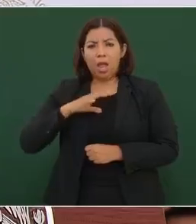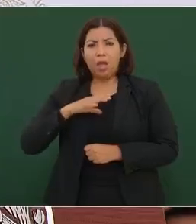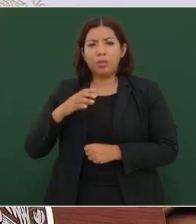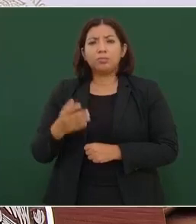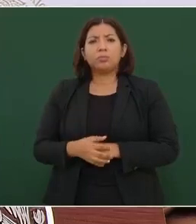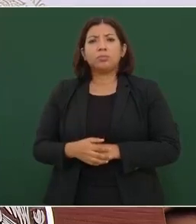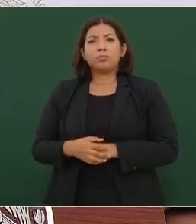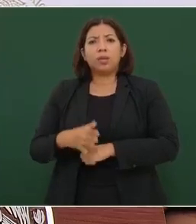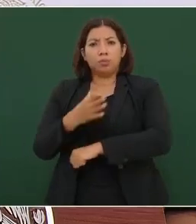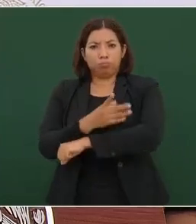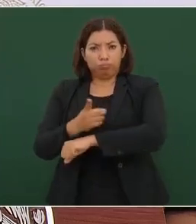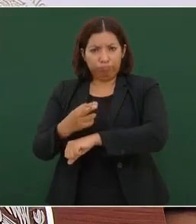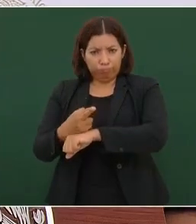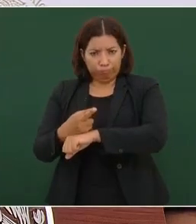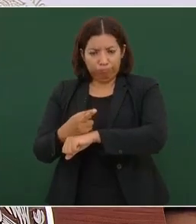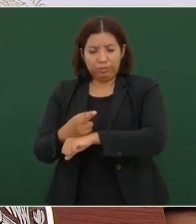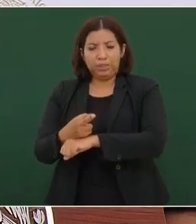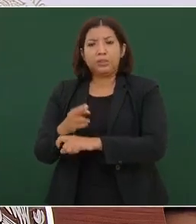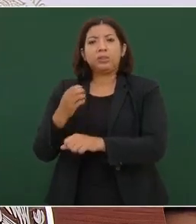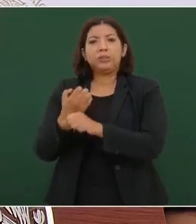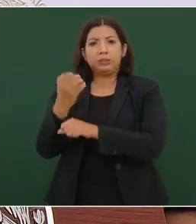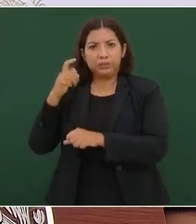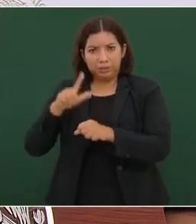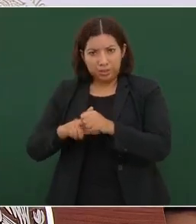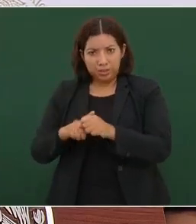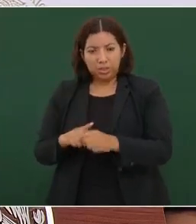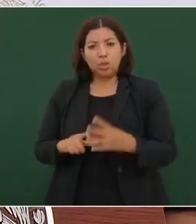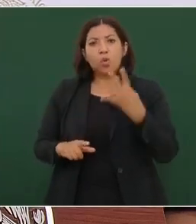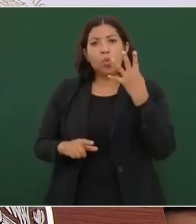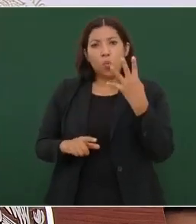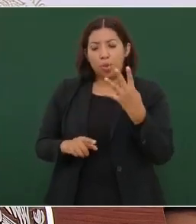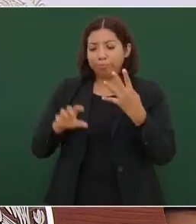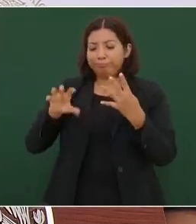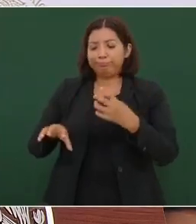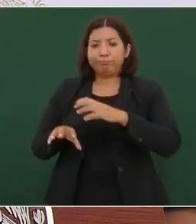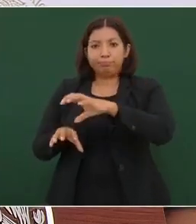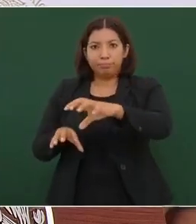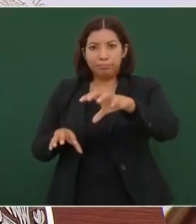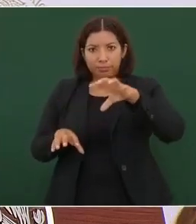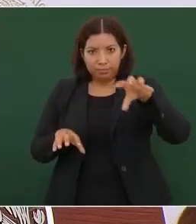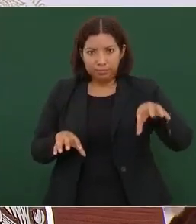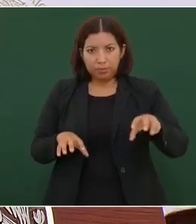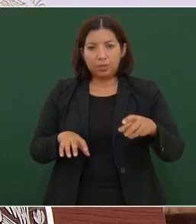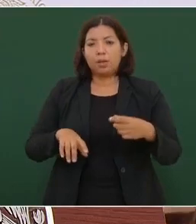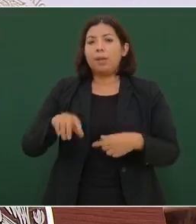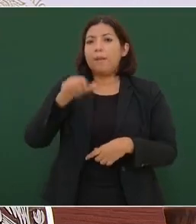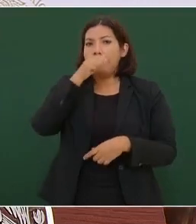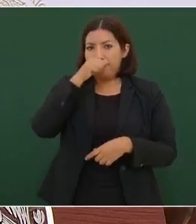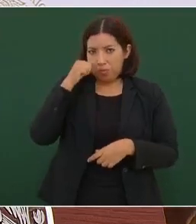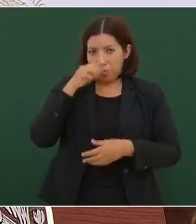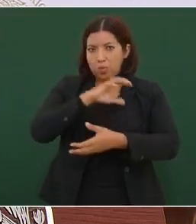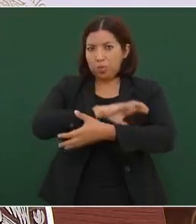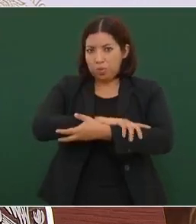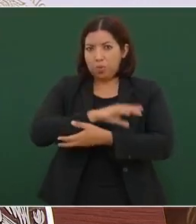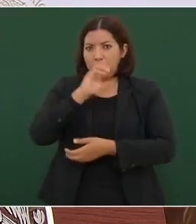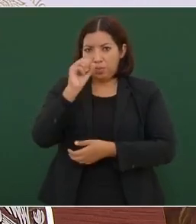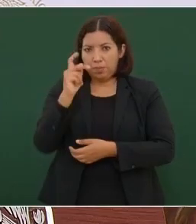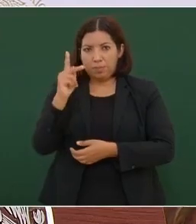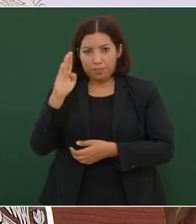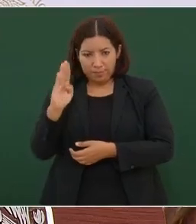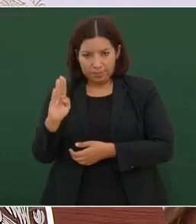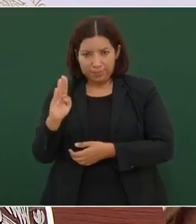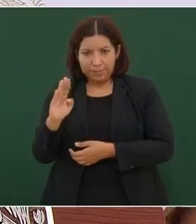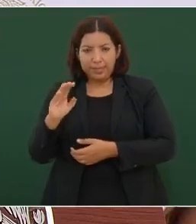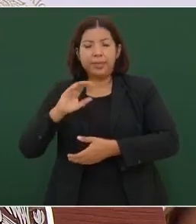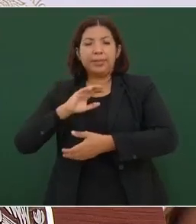la Guardia Nacional y cuatro coordinaciones regionales que están ubicadas en Benito Juárez, Cozumel, Otompe Blanco